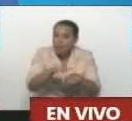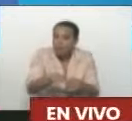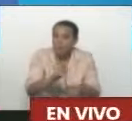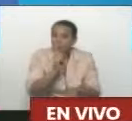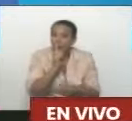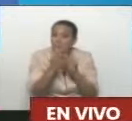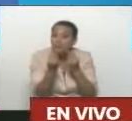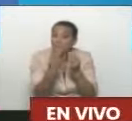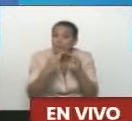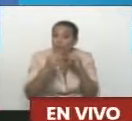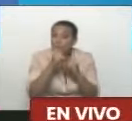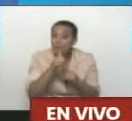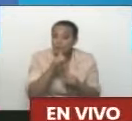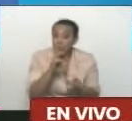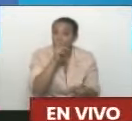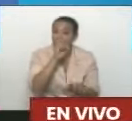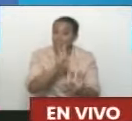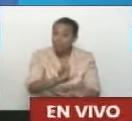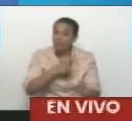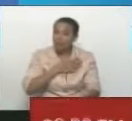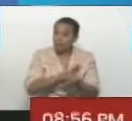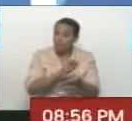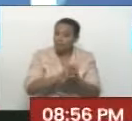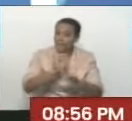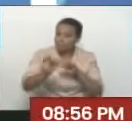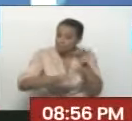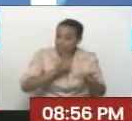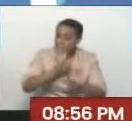tampoco te me adelante. Bueno, muchas gracias. Mira, Ernesto,